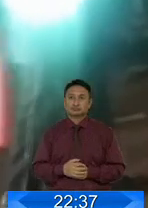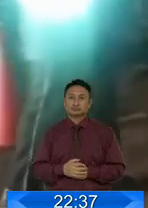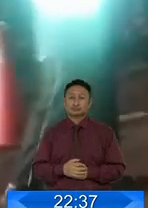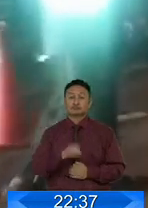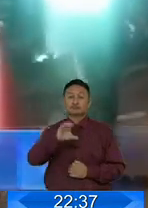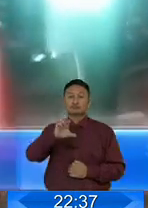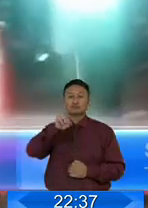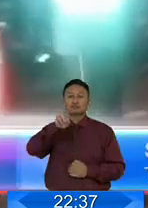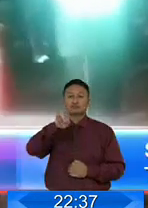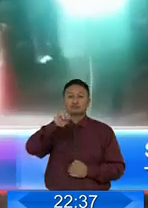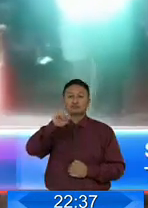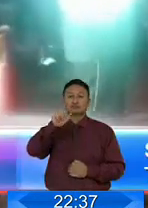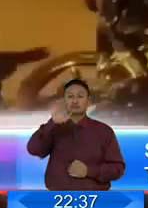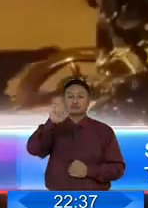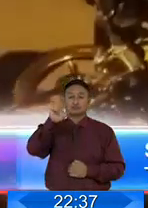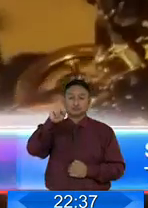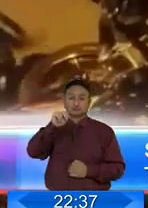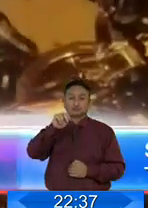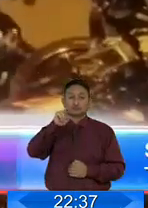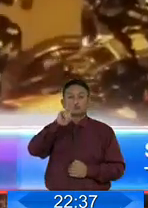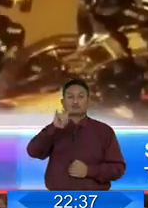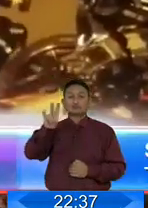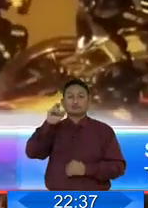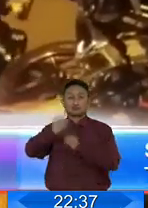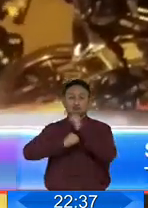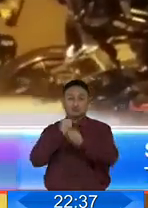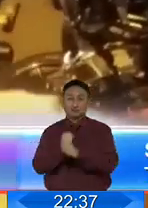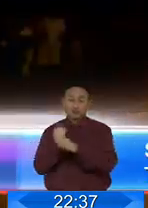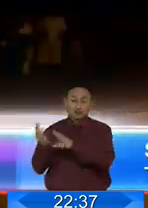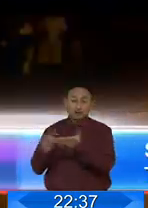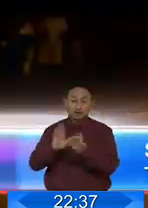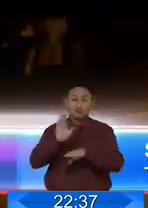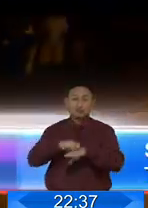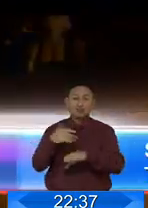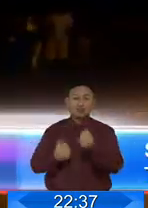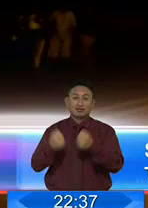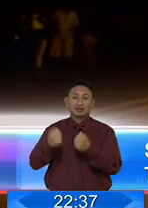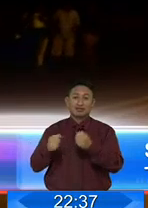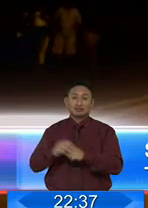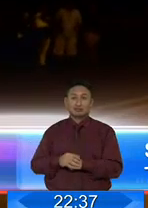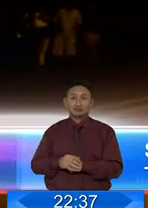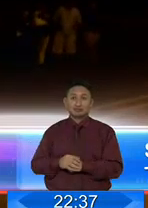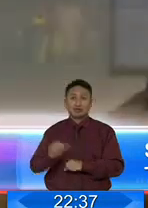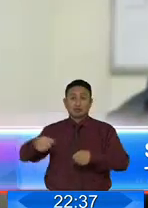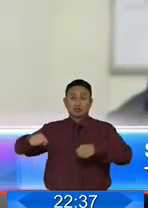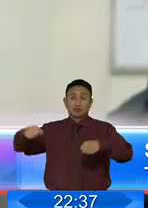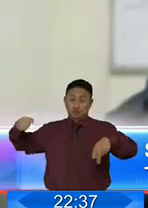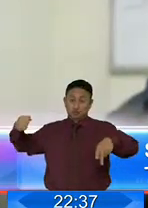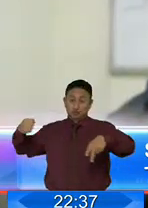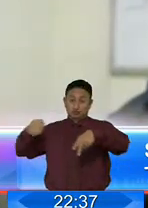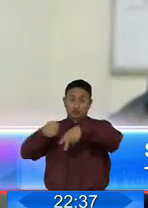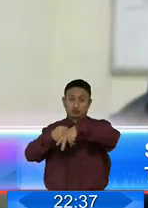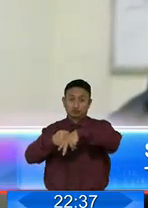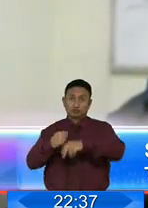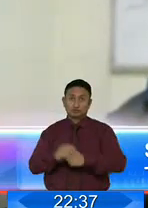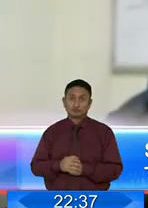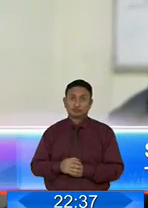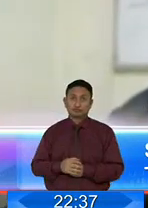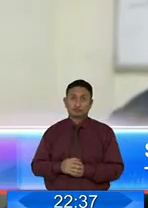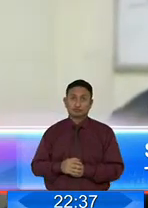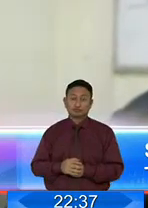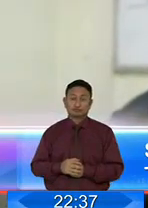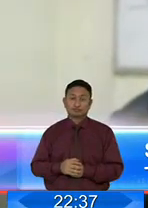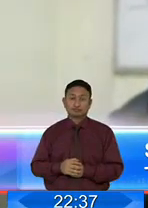Cristian Che, de 27 años, perdió la vida en un accidente de tránsito ocurrido en la vía El Carmen, Santo Domingo. Un accidente de